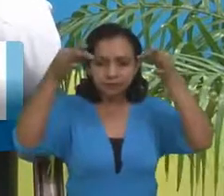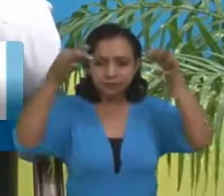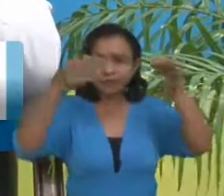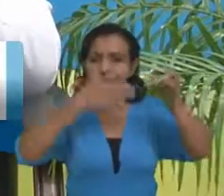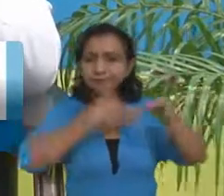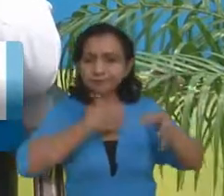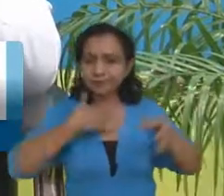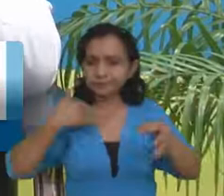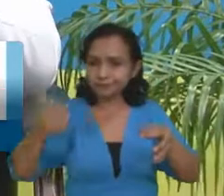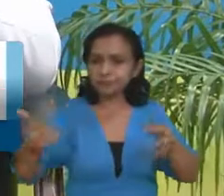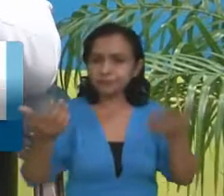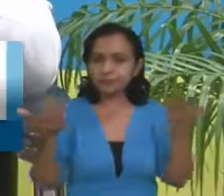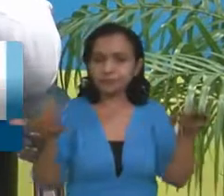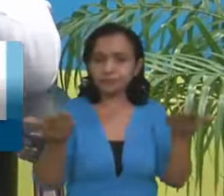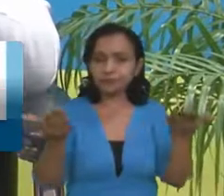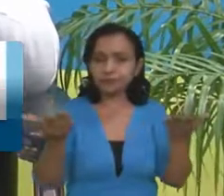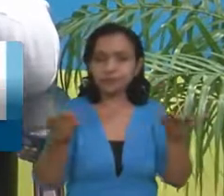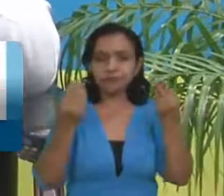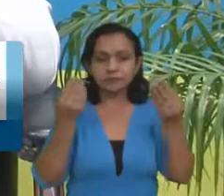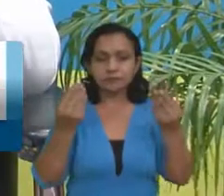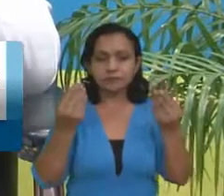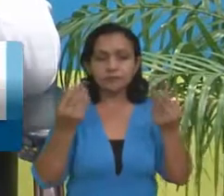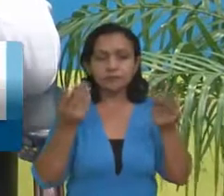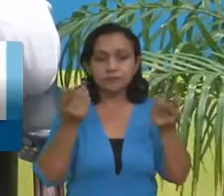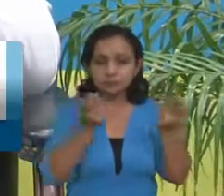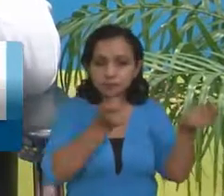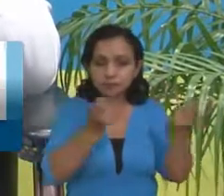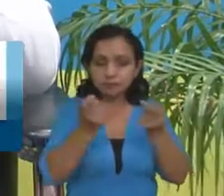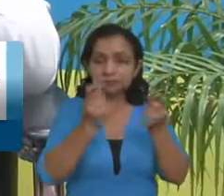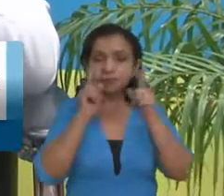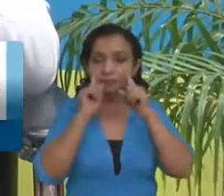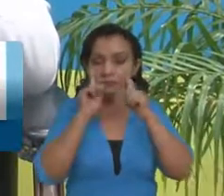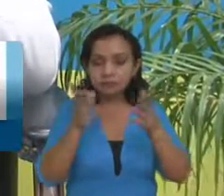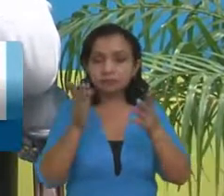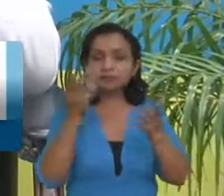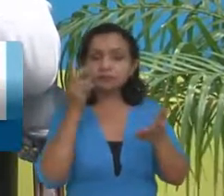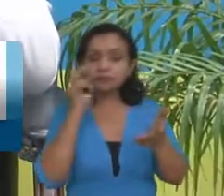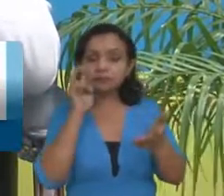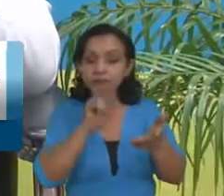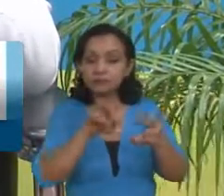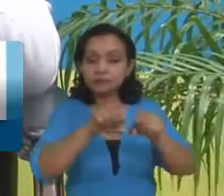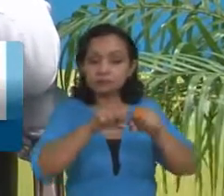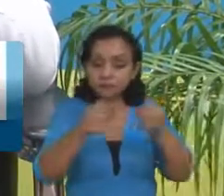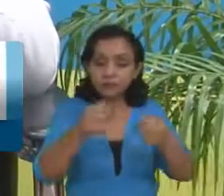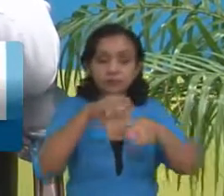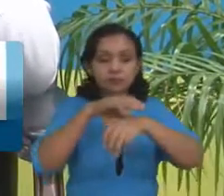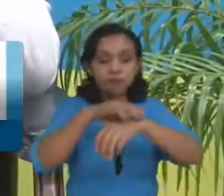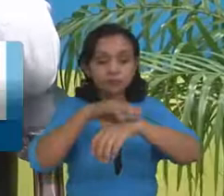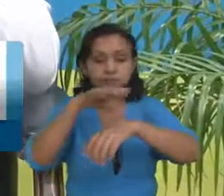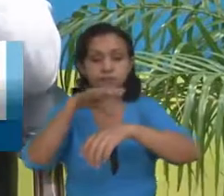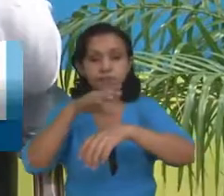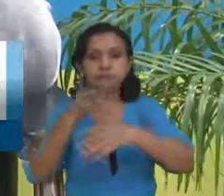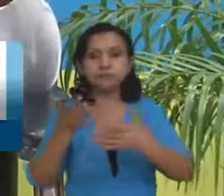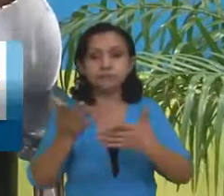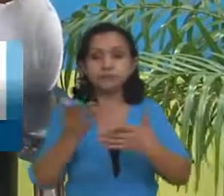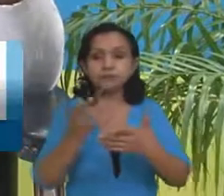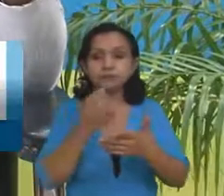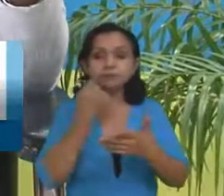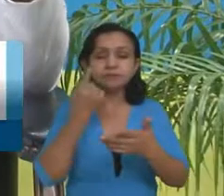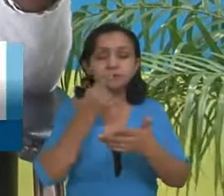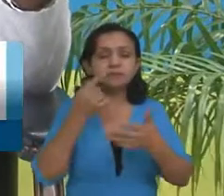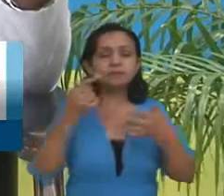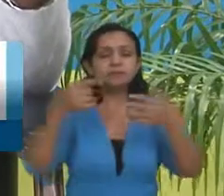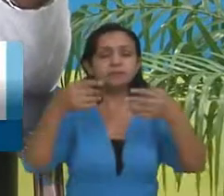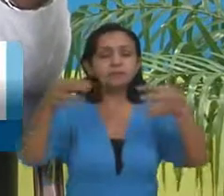tener mucha pericia para sospechar una fractura y enviar una radiografía. ¿A quiénes les vamos a enviar